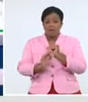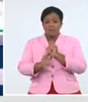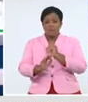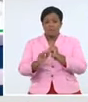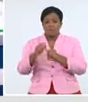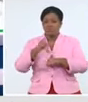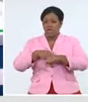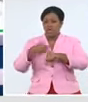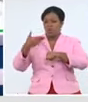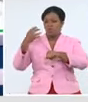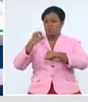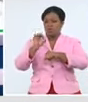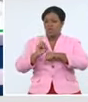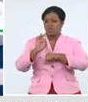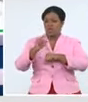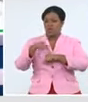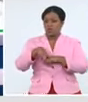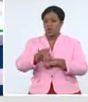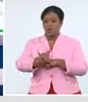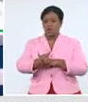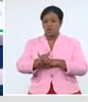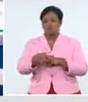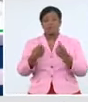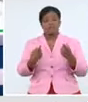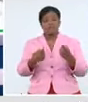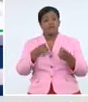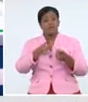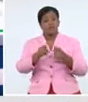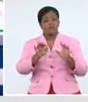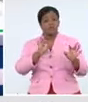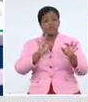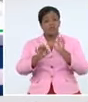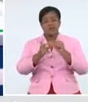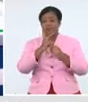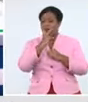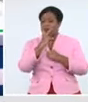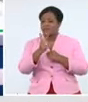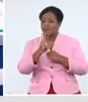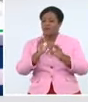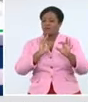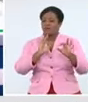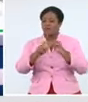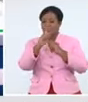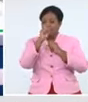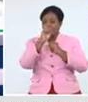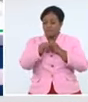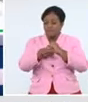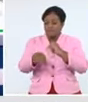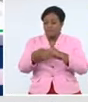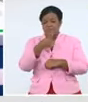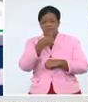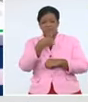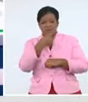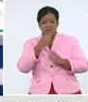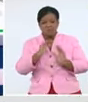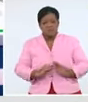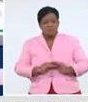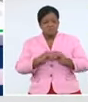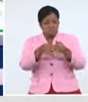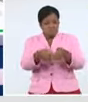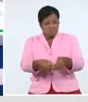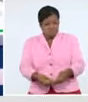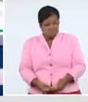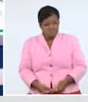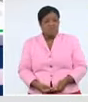tiempo. Por tanto, es necesario cuidarse, atender a los más pequeños de casa, cuidarlos mucho en esta etapa, también a la embarazada y a